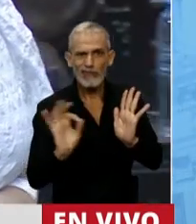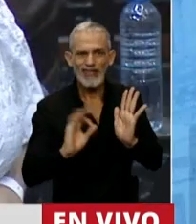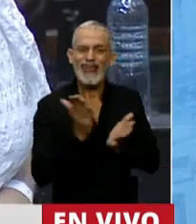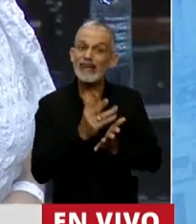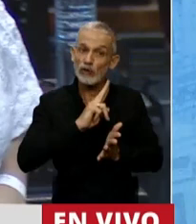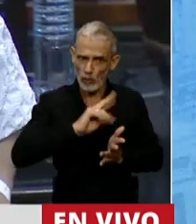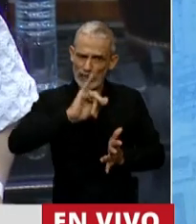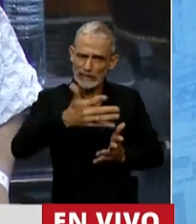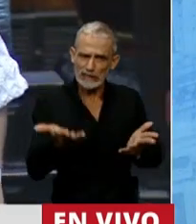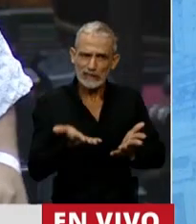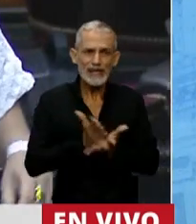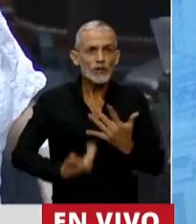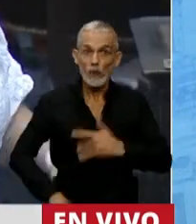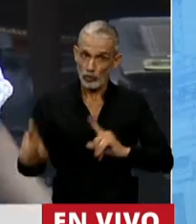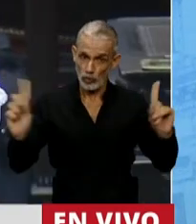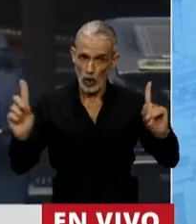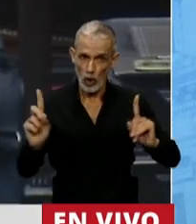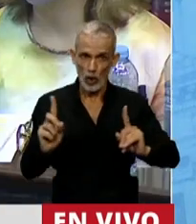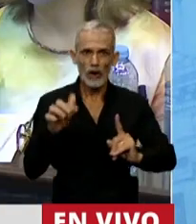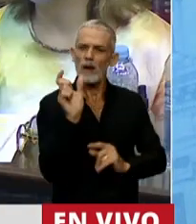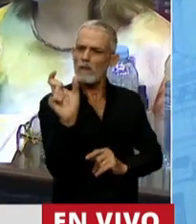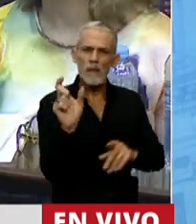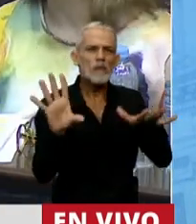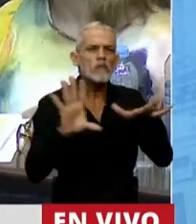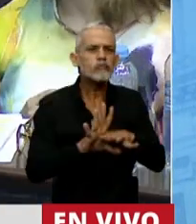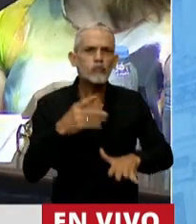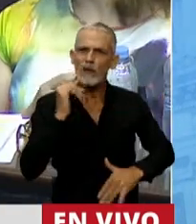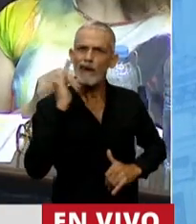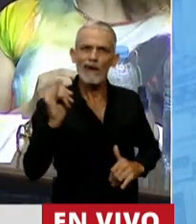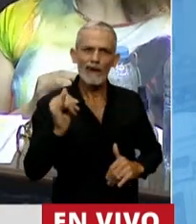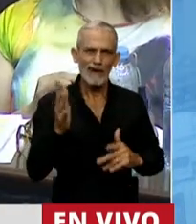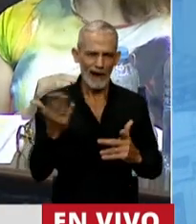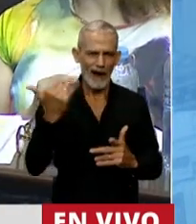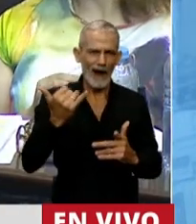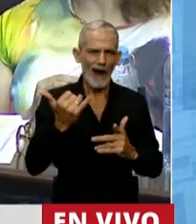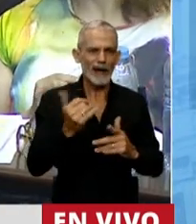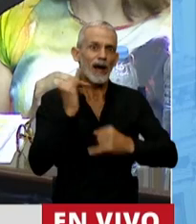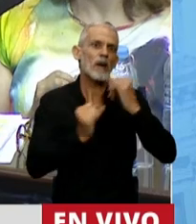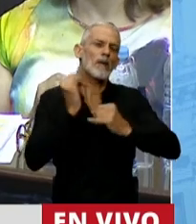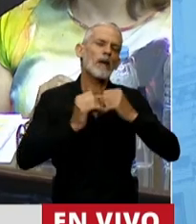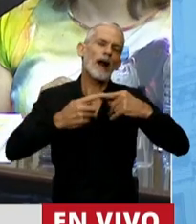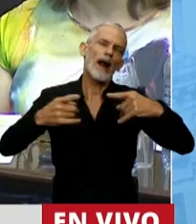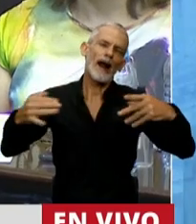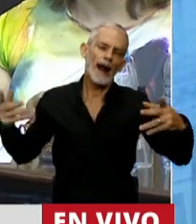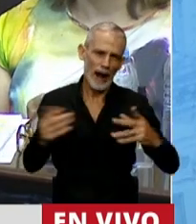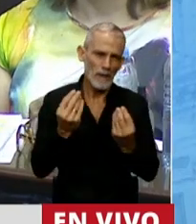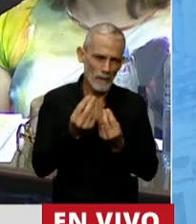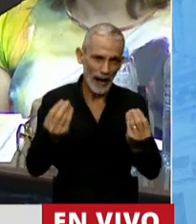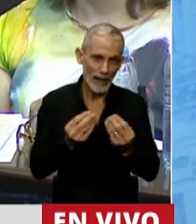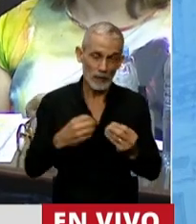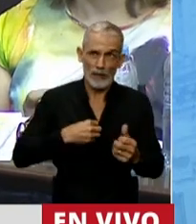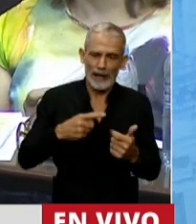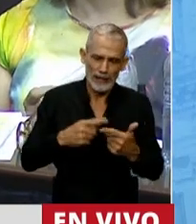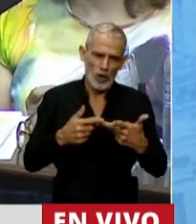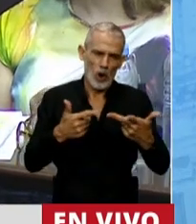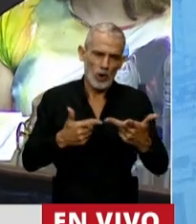no aludir a las cosas por su nombre, como también se dijo aquí, se recurre a un montón de argumentación